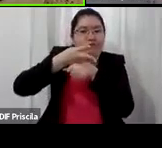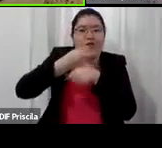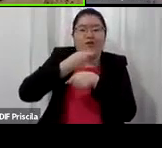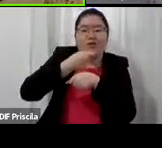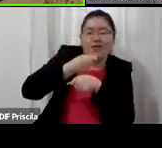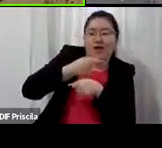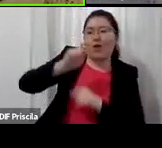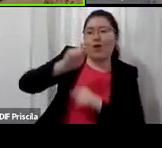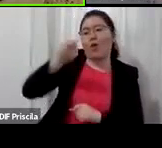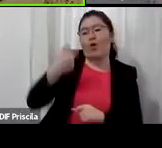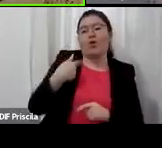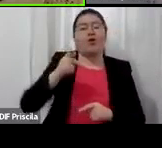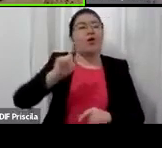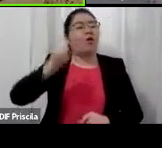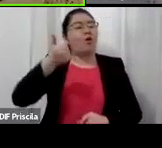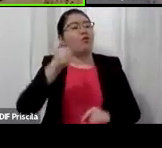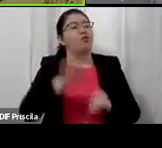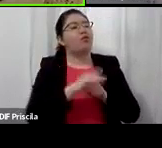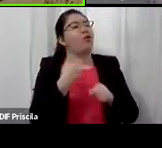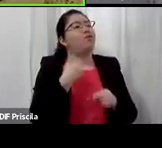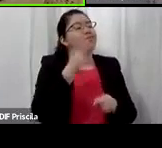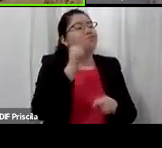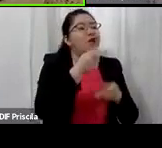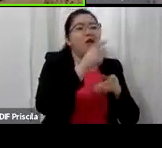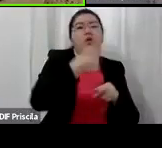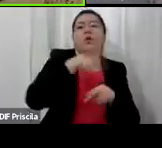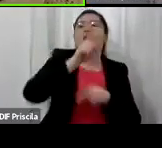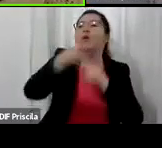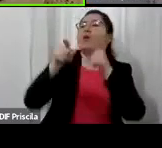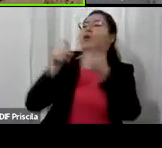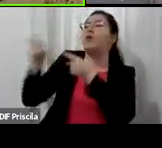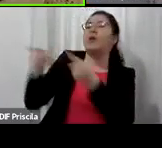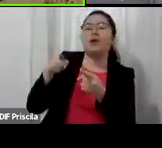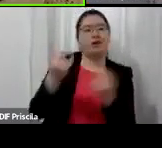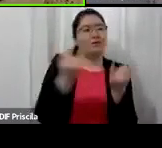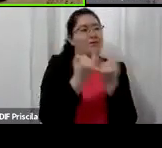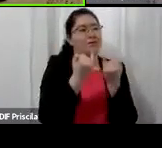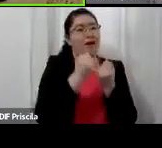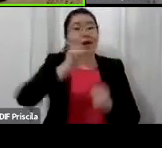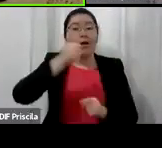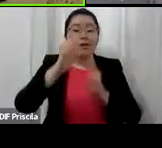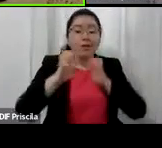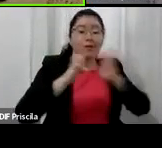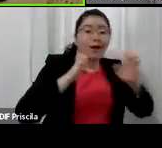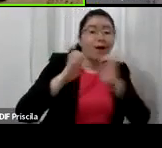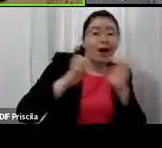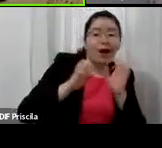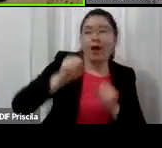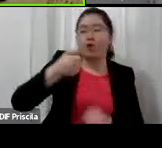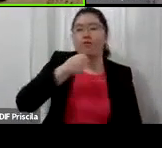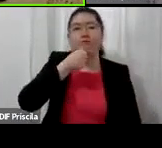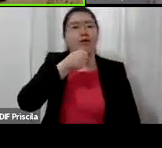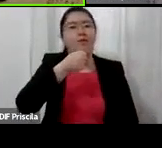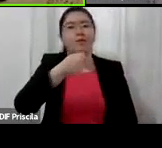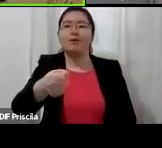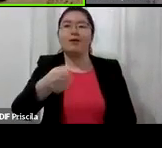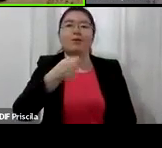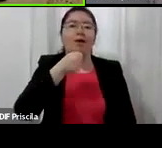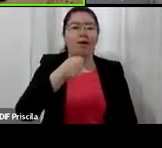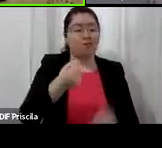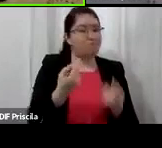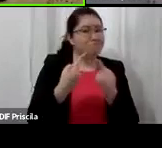era la productora que tenía que encargar y gestionar a quién iban a entrevistar, y se ponían a hacer entrevistas en toda la escuela.